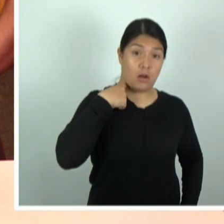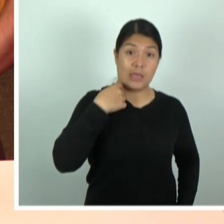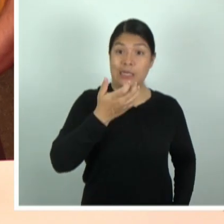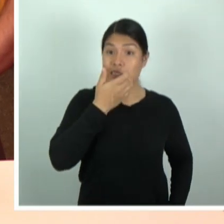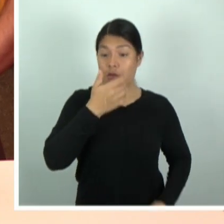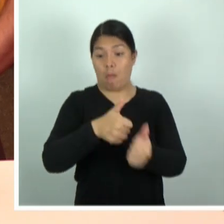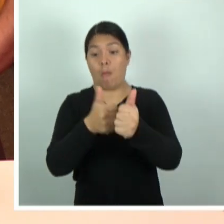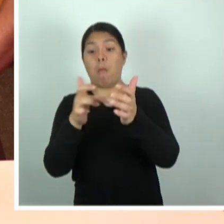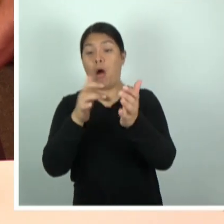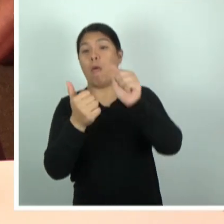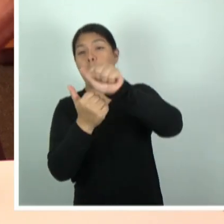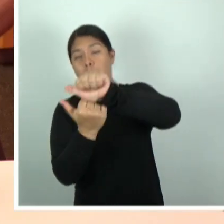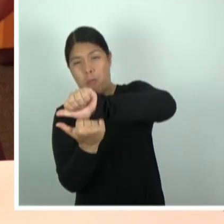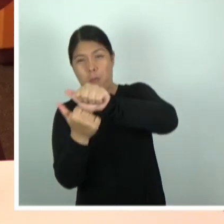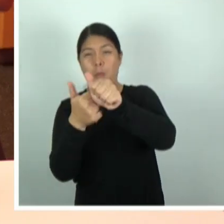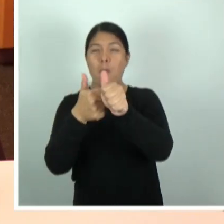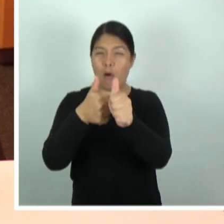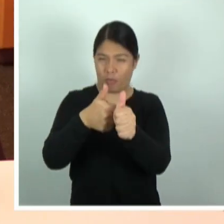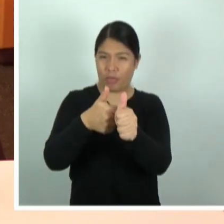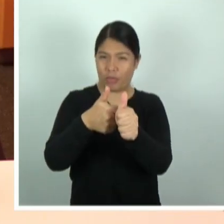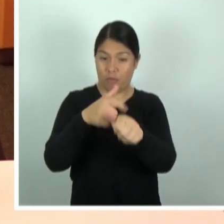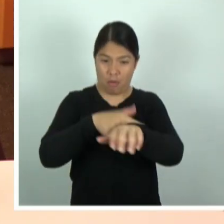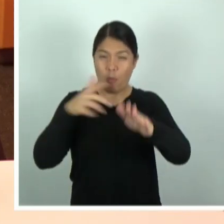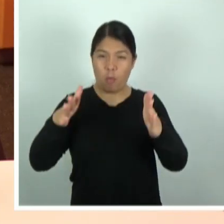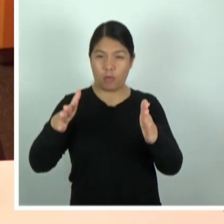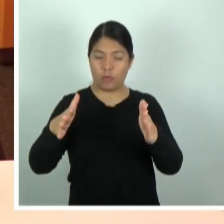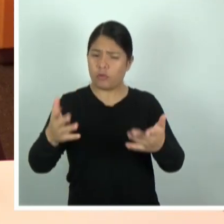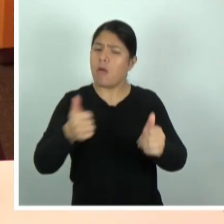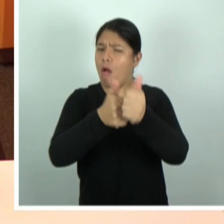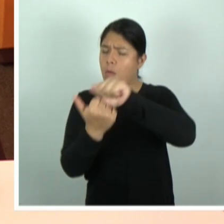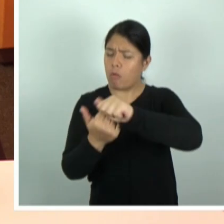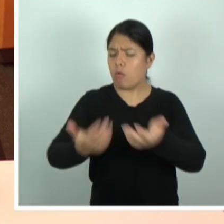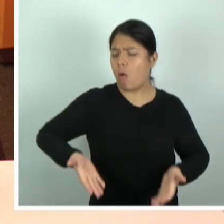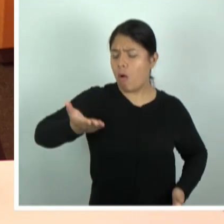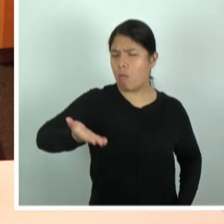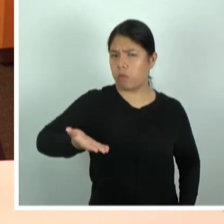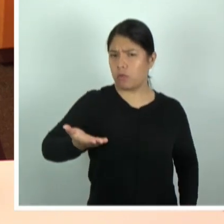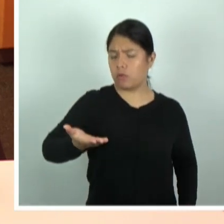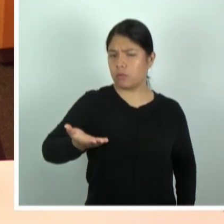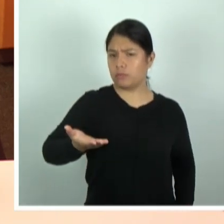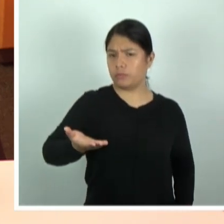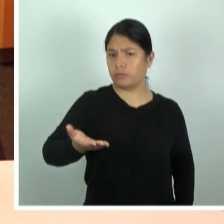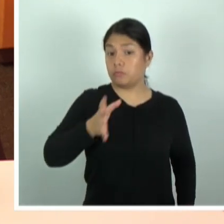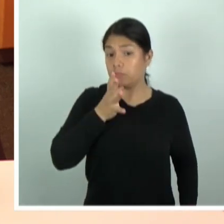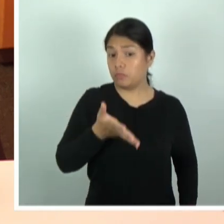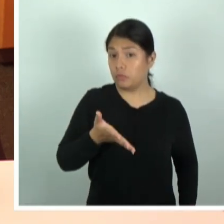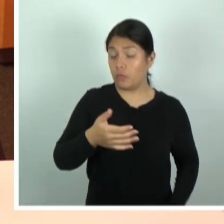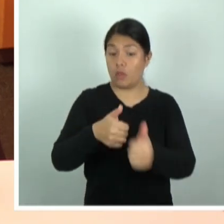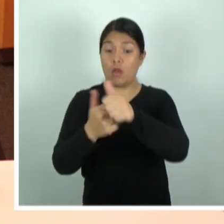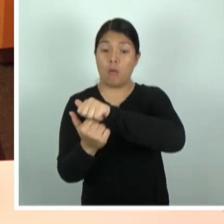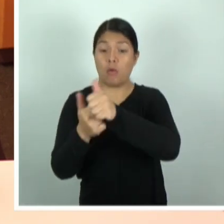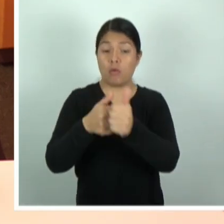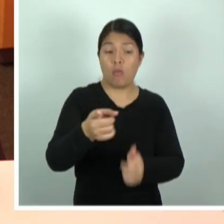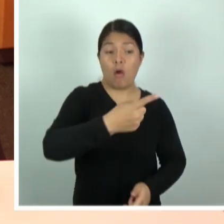bautismo. El bautismo es muy importante, porque el bautismo nos